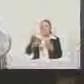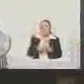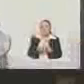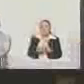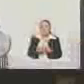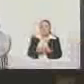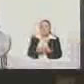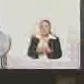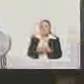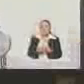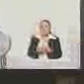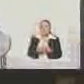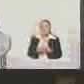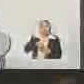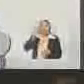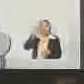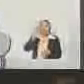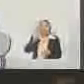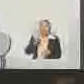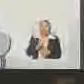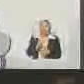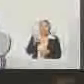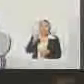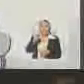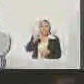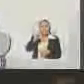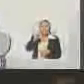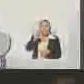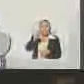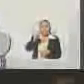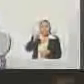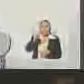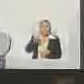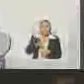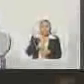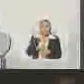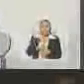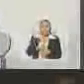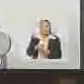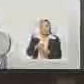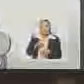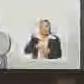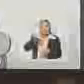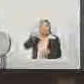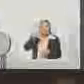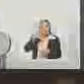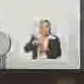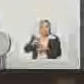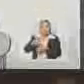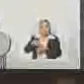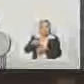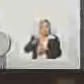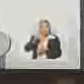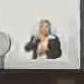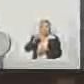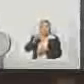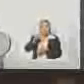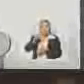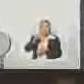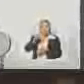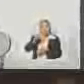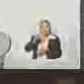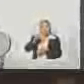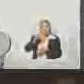El mayor cártel, el más peligroso cártel en Benito Juárez es el cártel